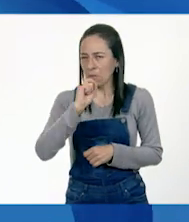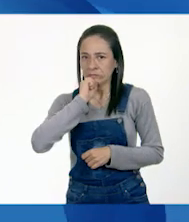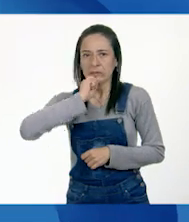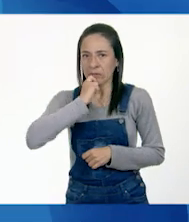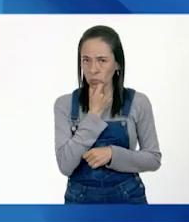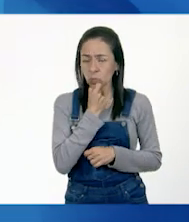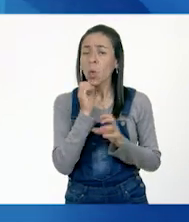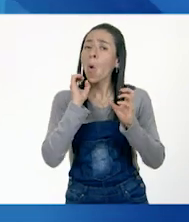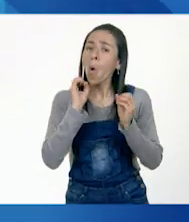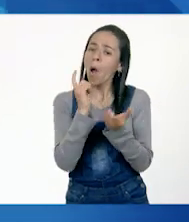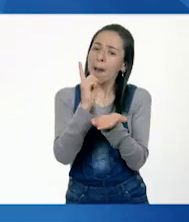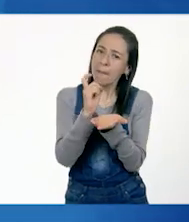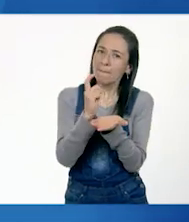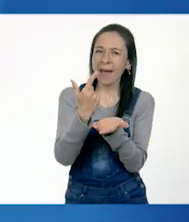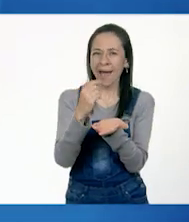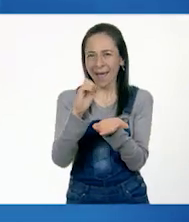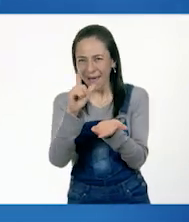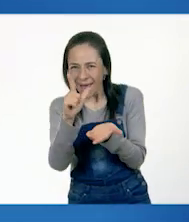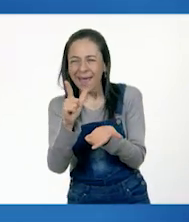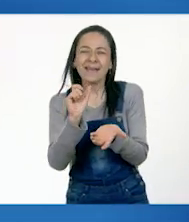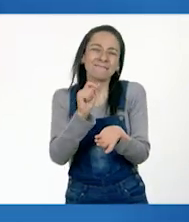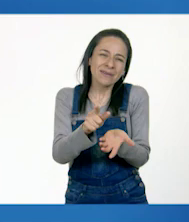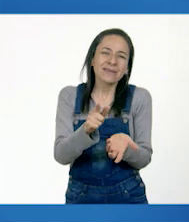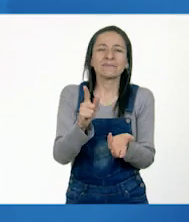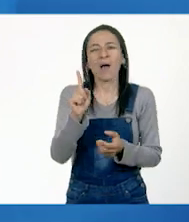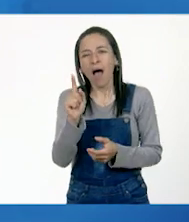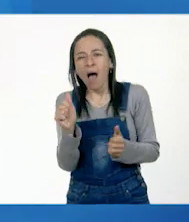aplica desinfectante a base de agua y alcohol.